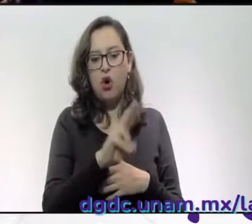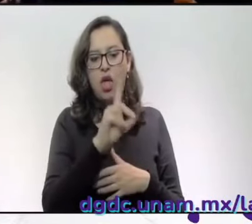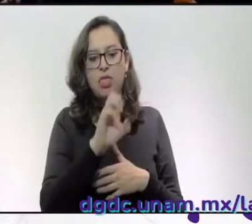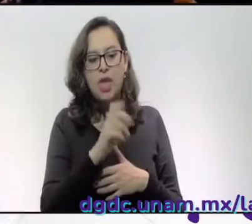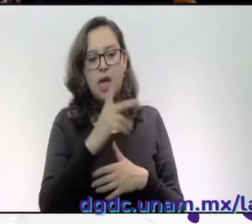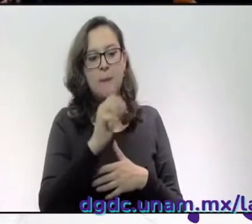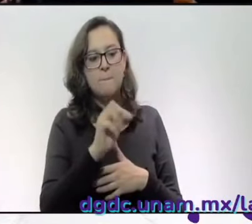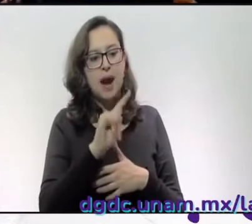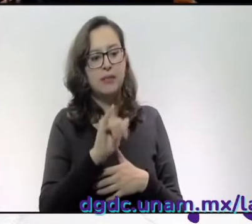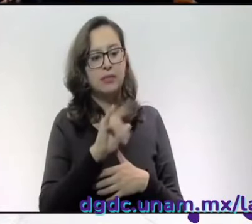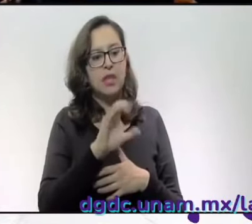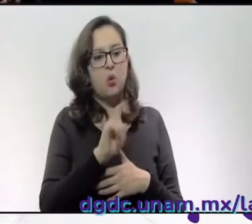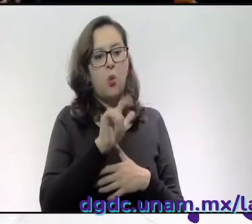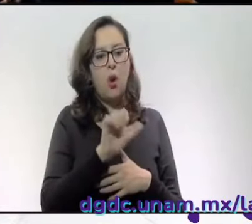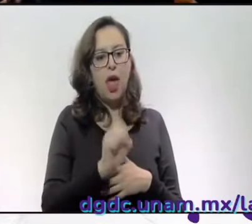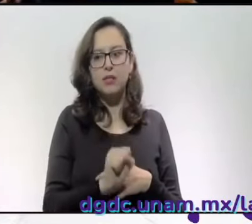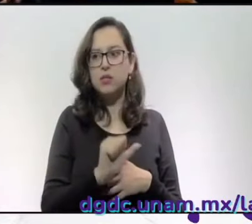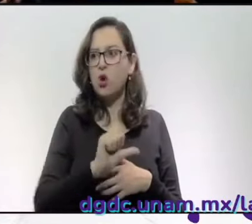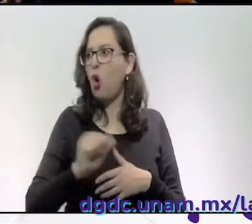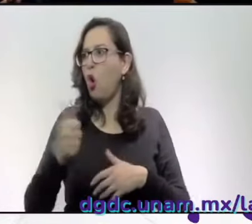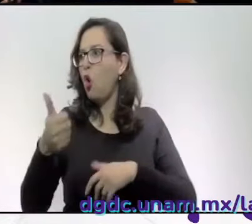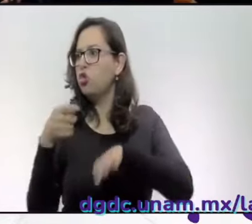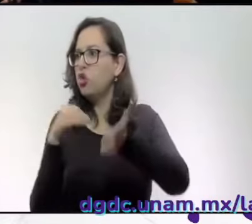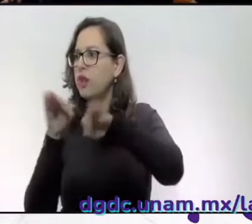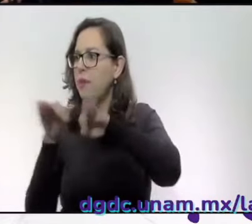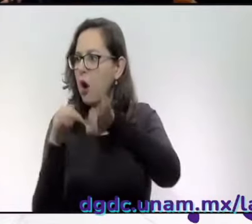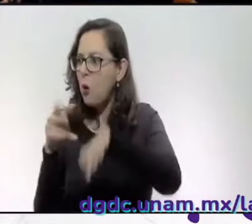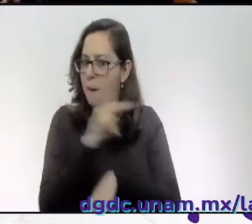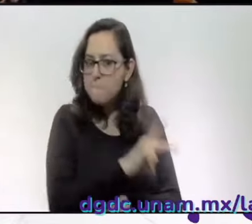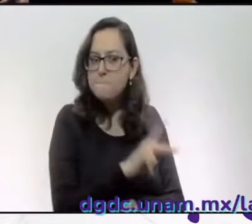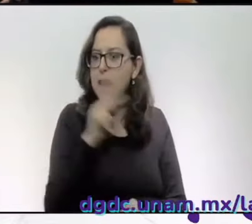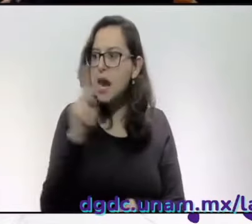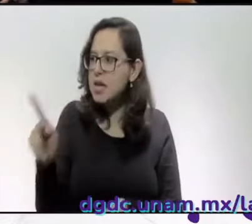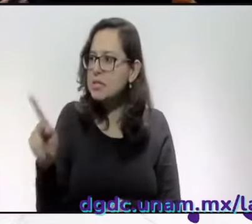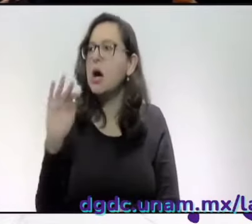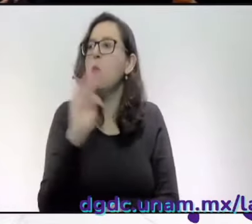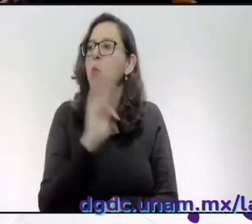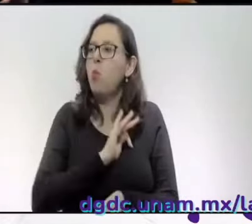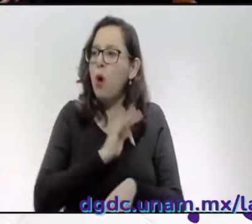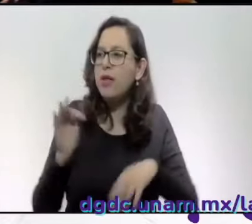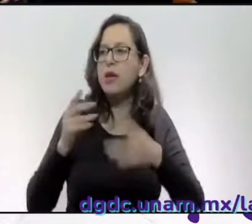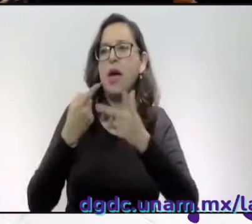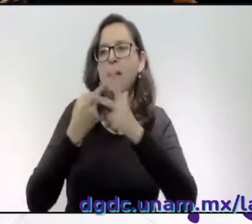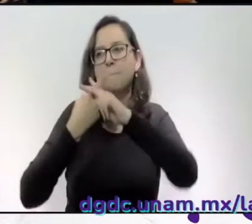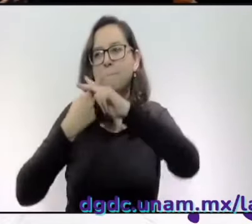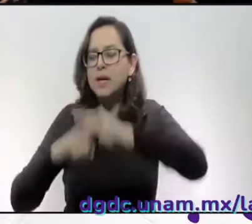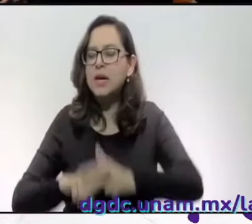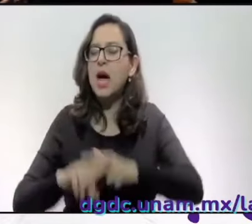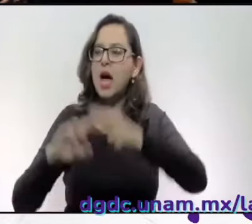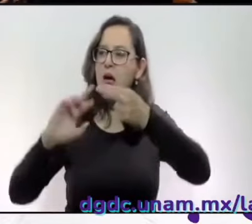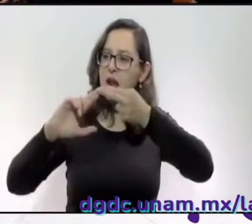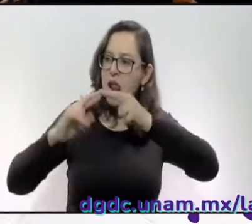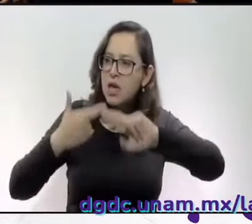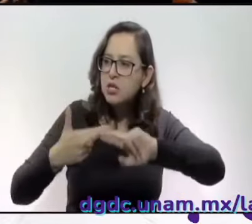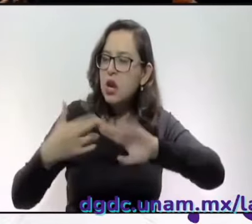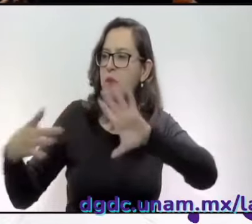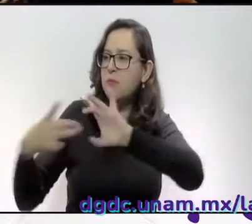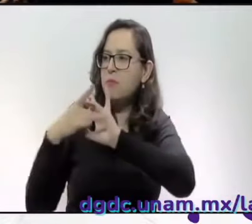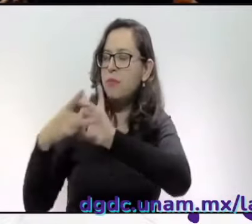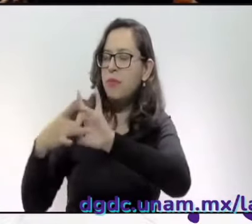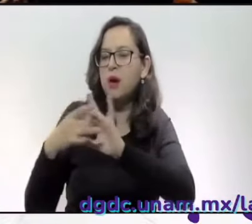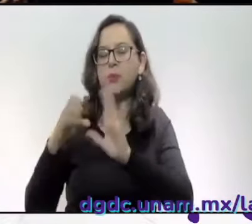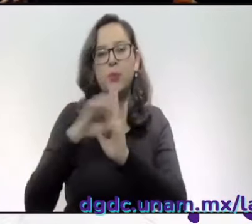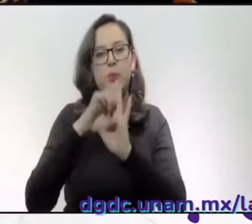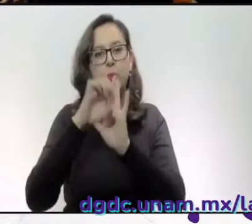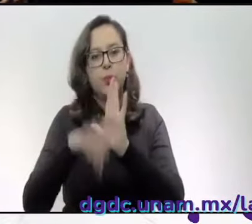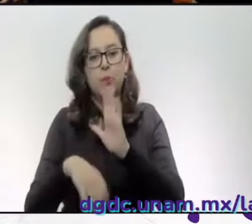en otros tipos de trabajo que puedan servir de puente, ¿no? Entonces puedes relacionar, yo qué sé, lo que ocurre en un colisionador de partículas con el trabajo